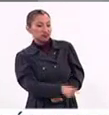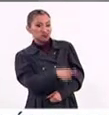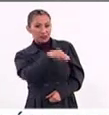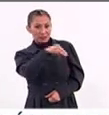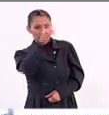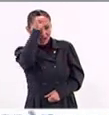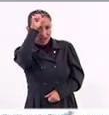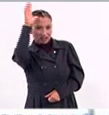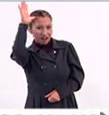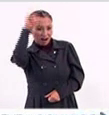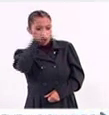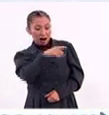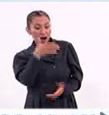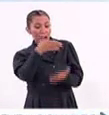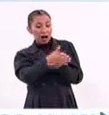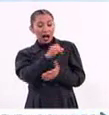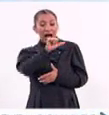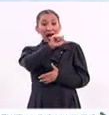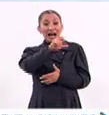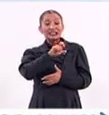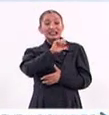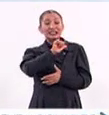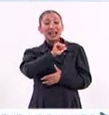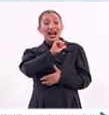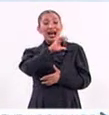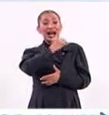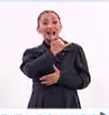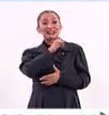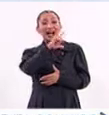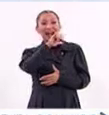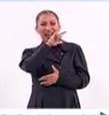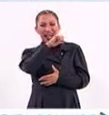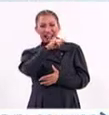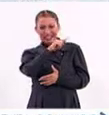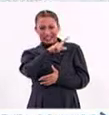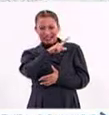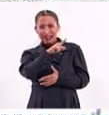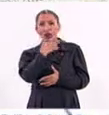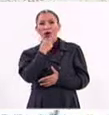pues Axayácatl llega precisamente a